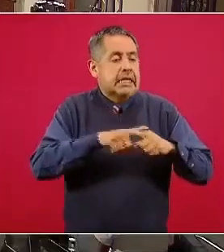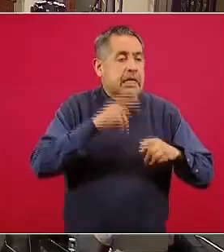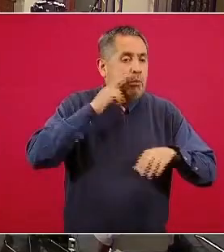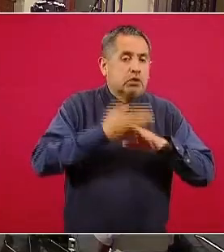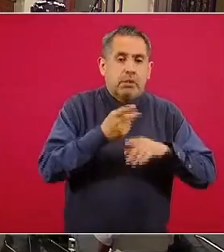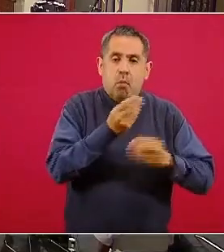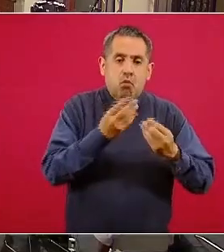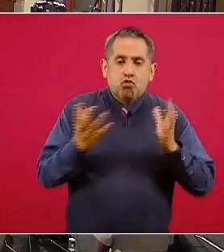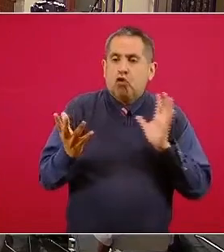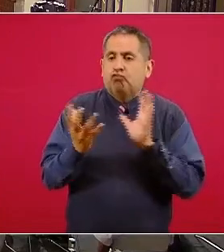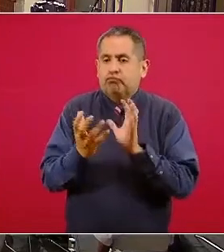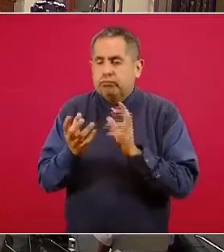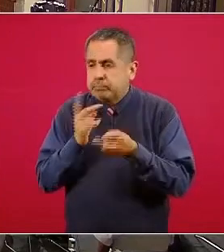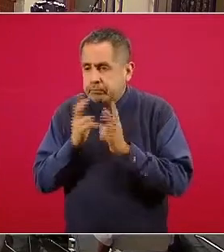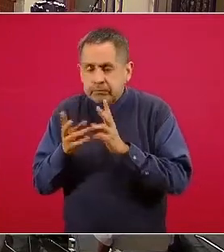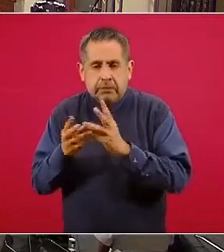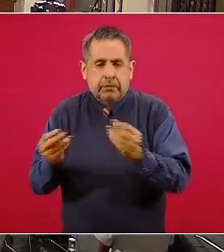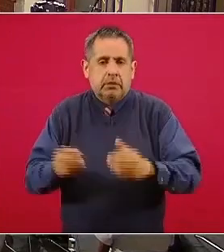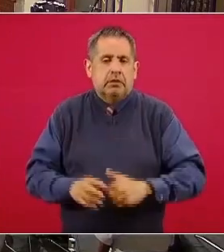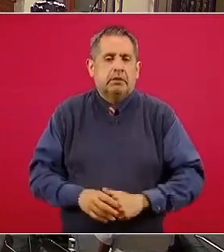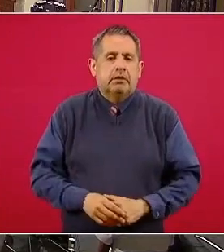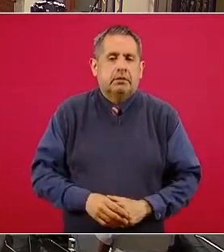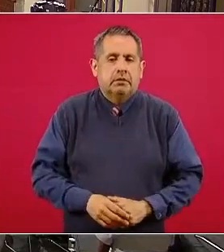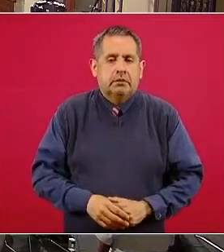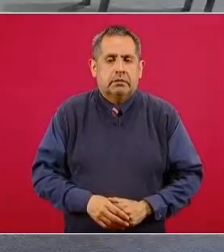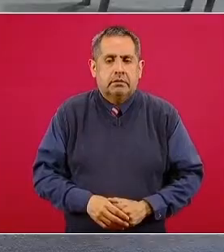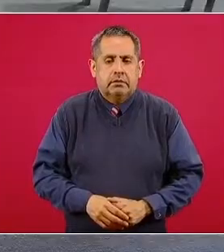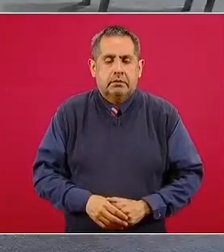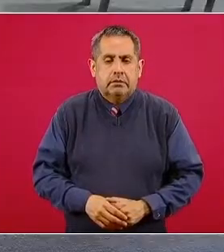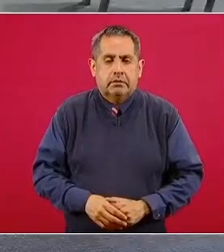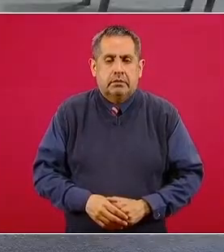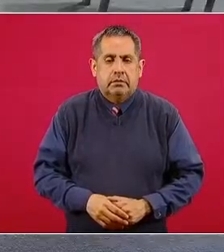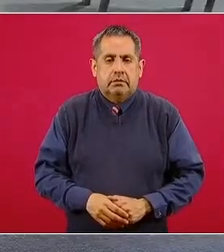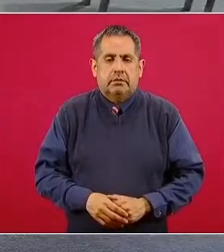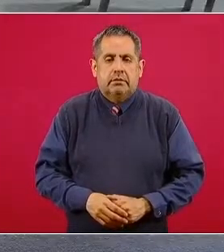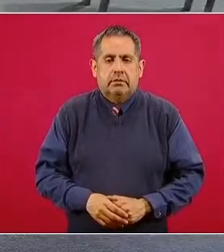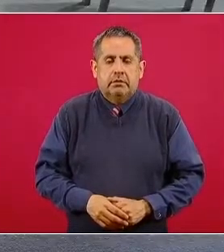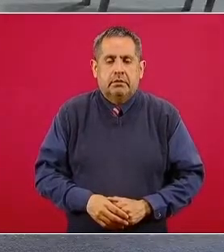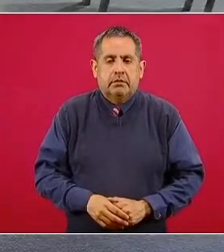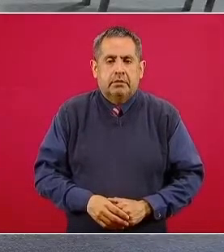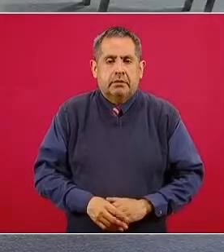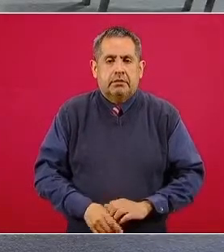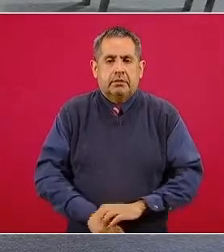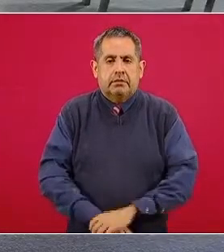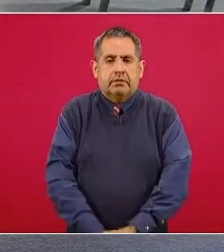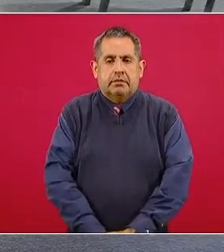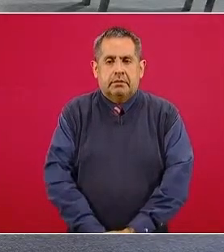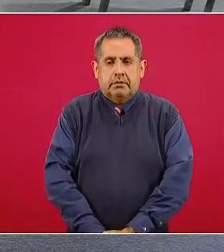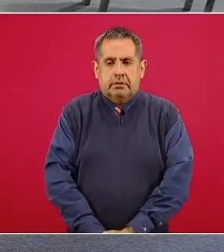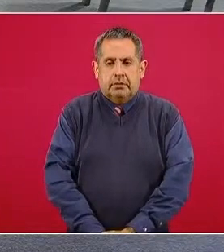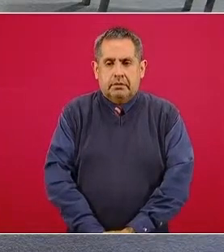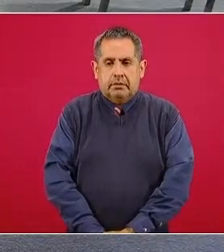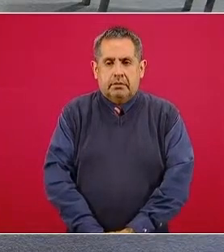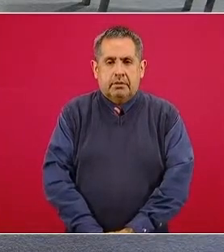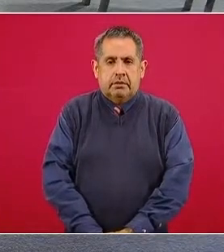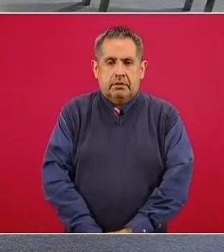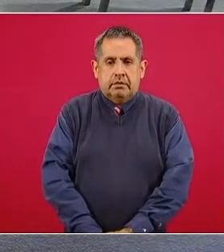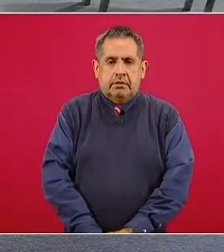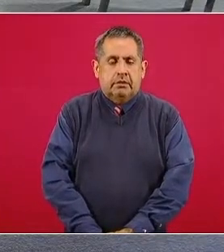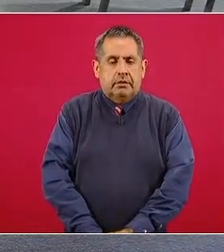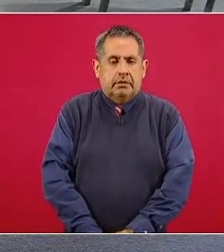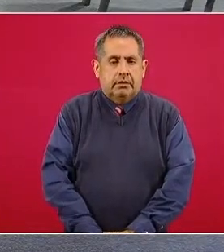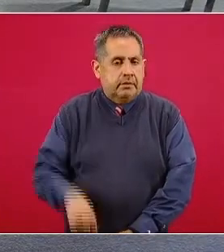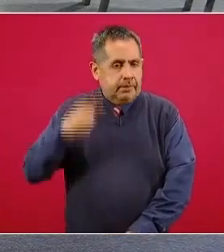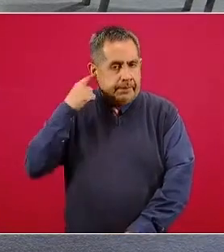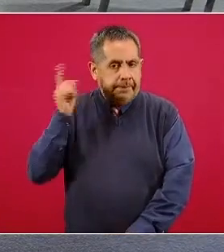digamos. Gracias. ¿Qué son los principales problemas? Ahorita usted hablaba de la central de mezclas y el cierre por parte de COFEPRIS. ¿Qué otros problemas